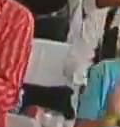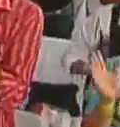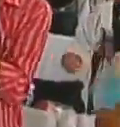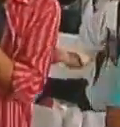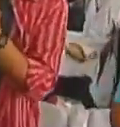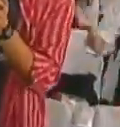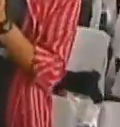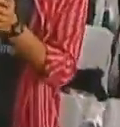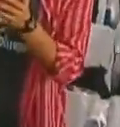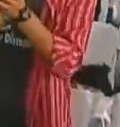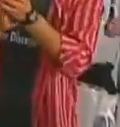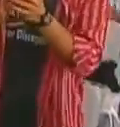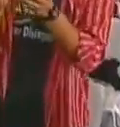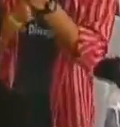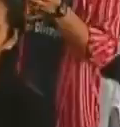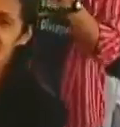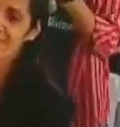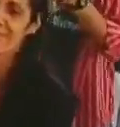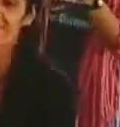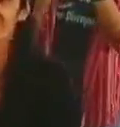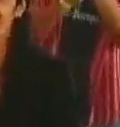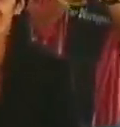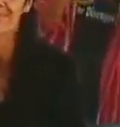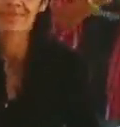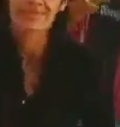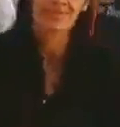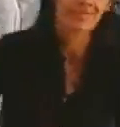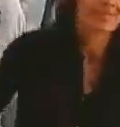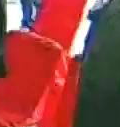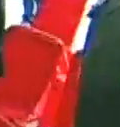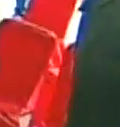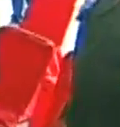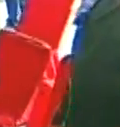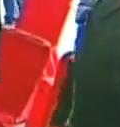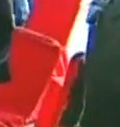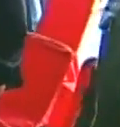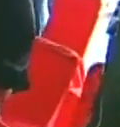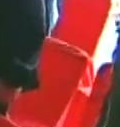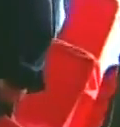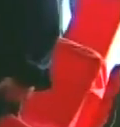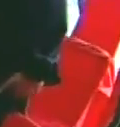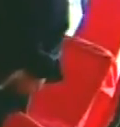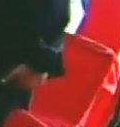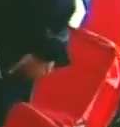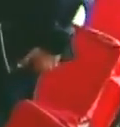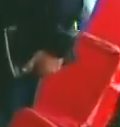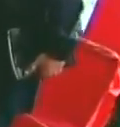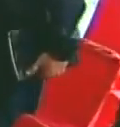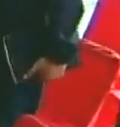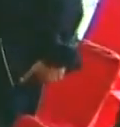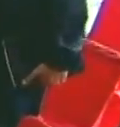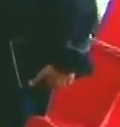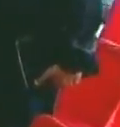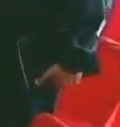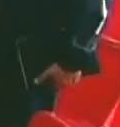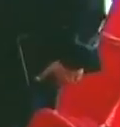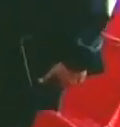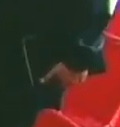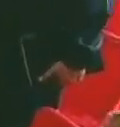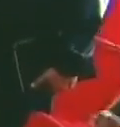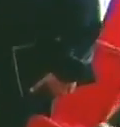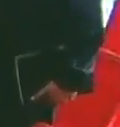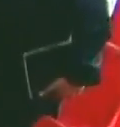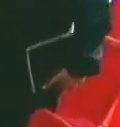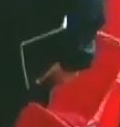sector de personas con discapacidad. Es importante precisar que el llamado del Ejecutivo Nacional tiene